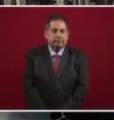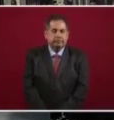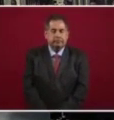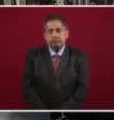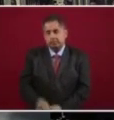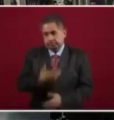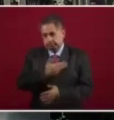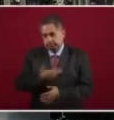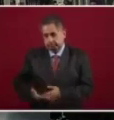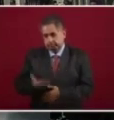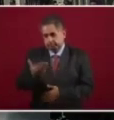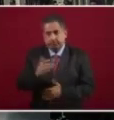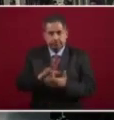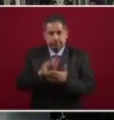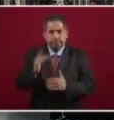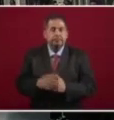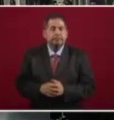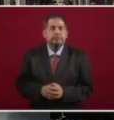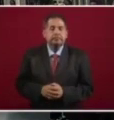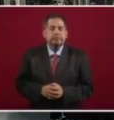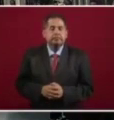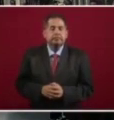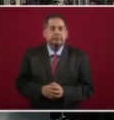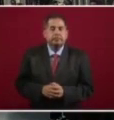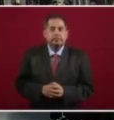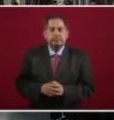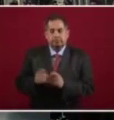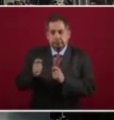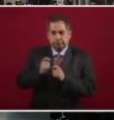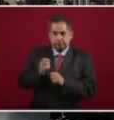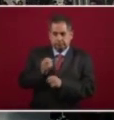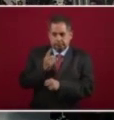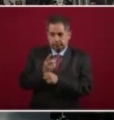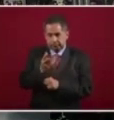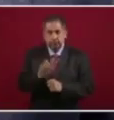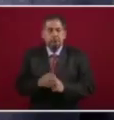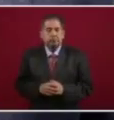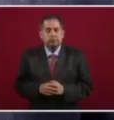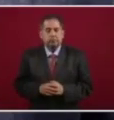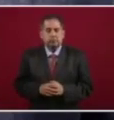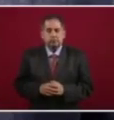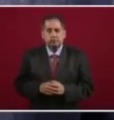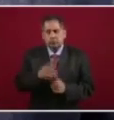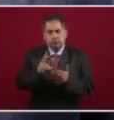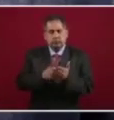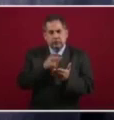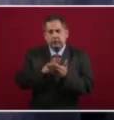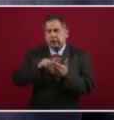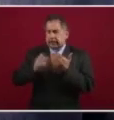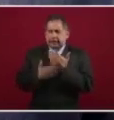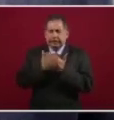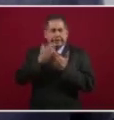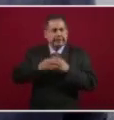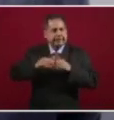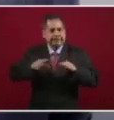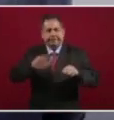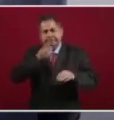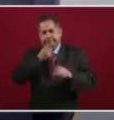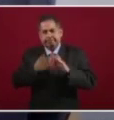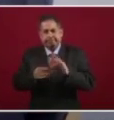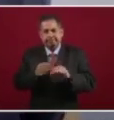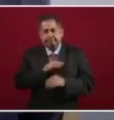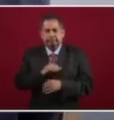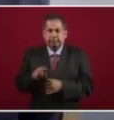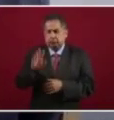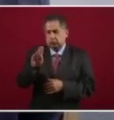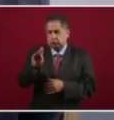Presidente, gracias por darme la palabra. Usted nos ha dicho aquí en la mañanera que más de